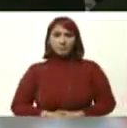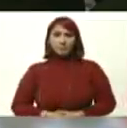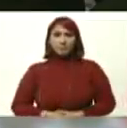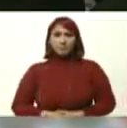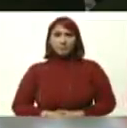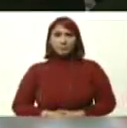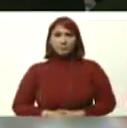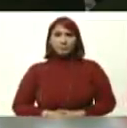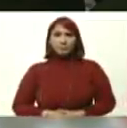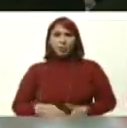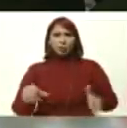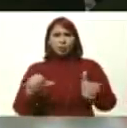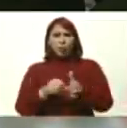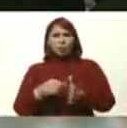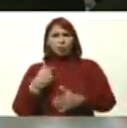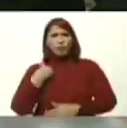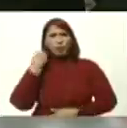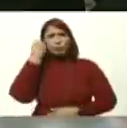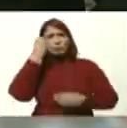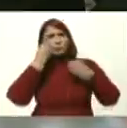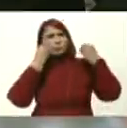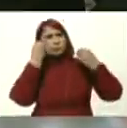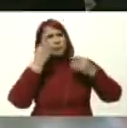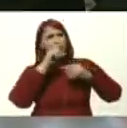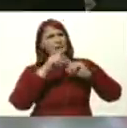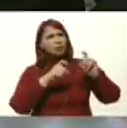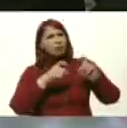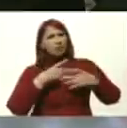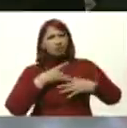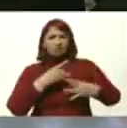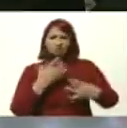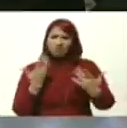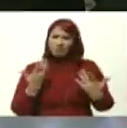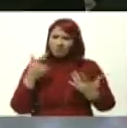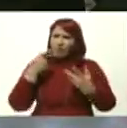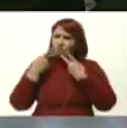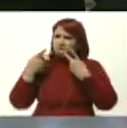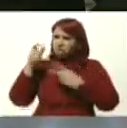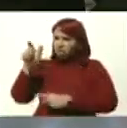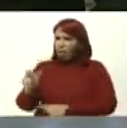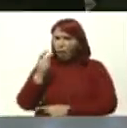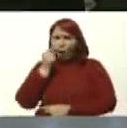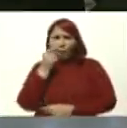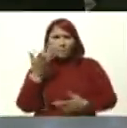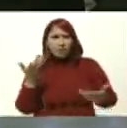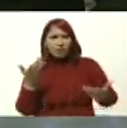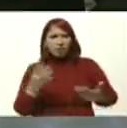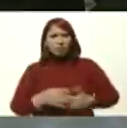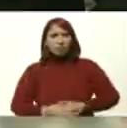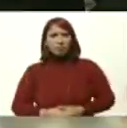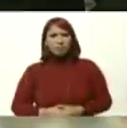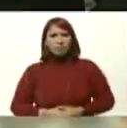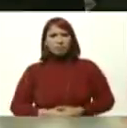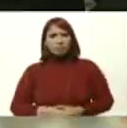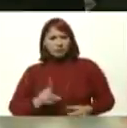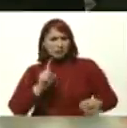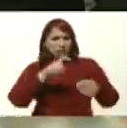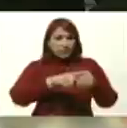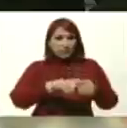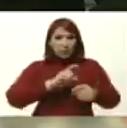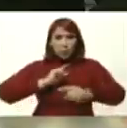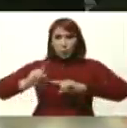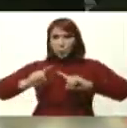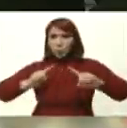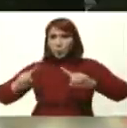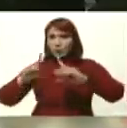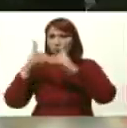En donde yo me pregunto, la intención y las declaraciones del señor Story son parte de una orden que le ha dado